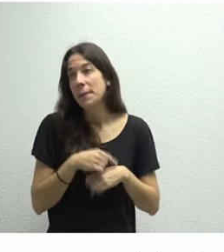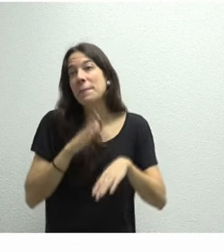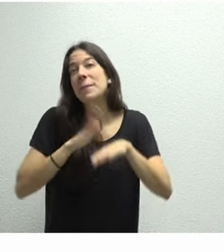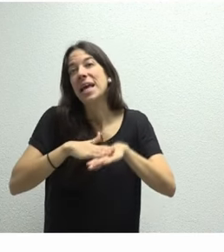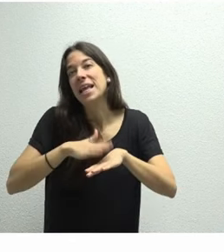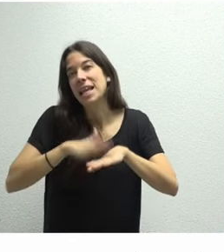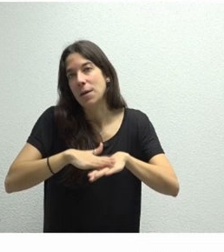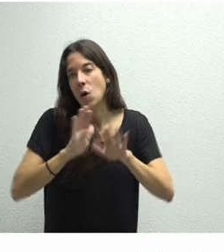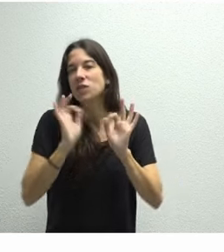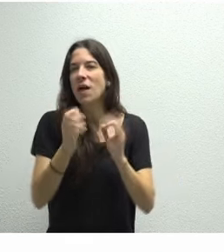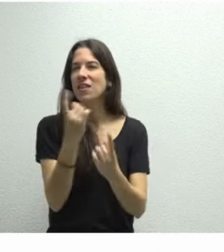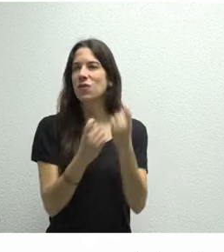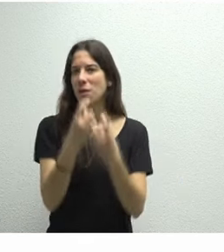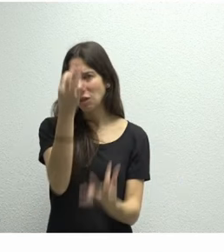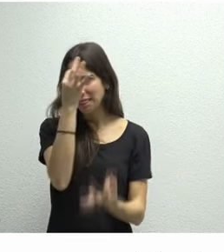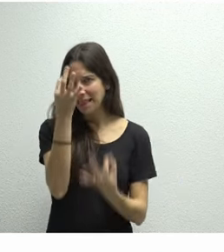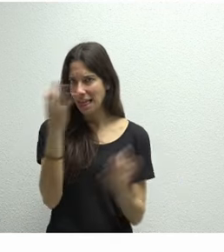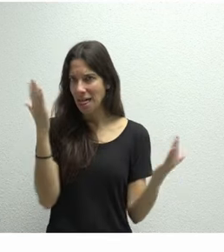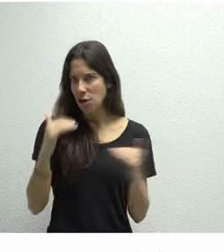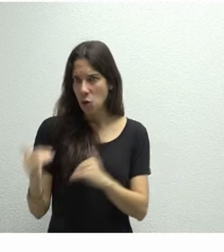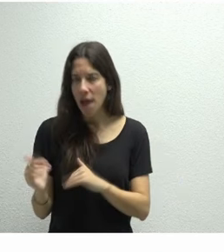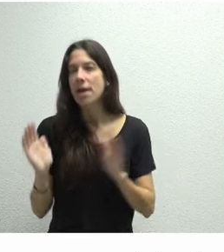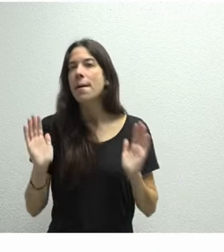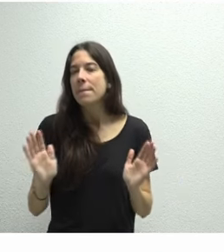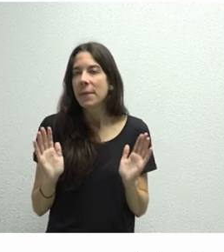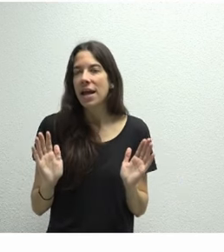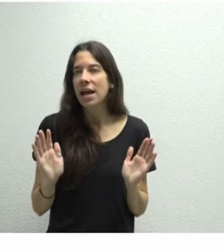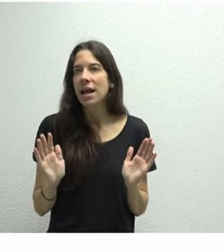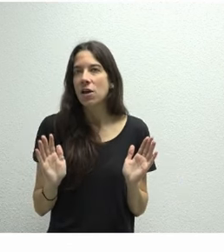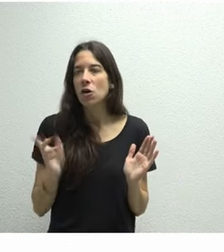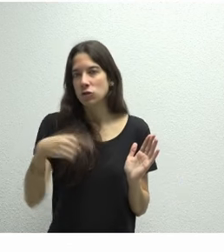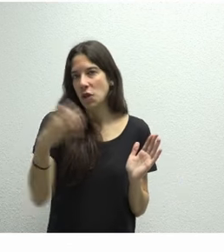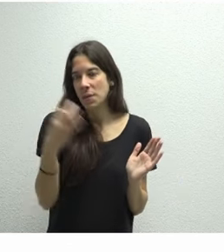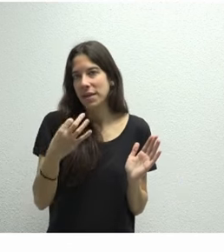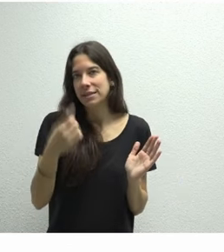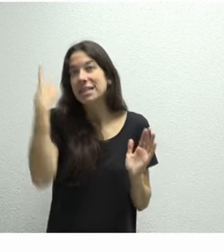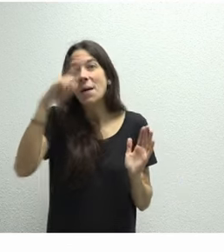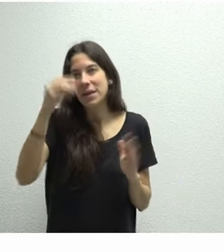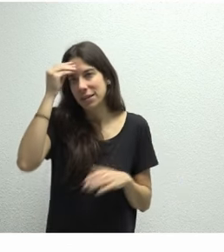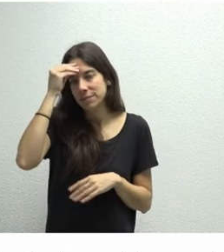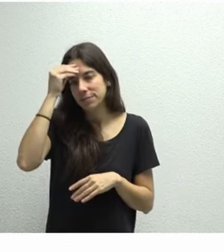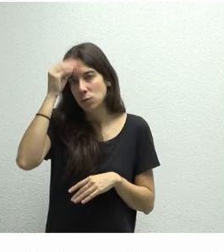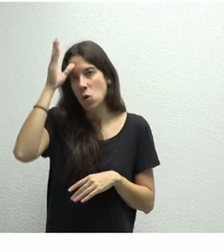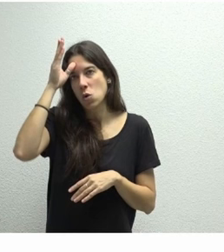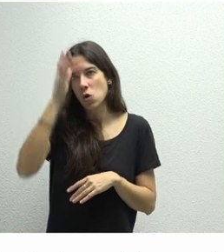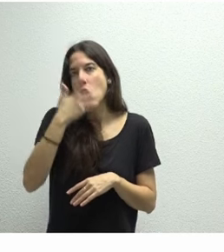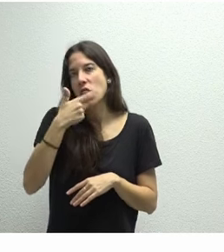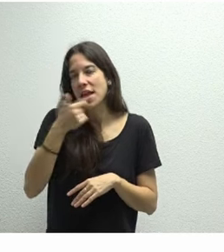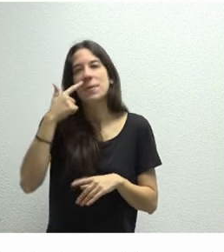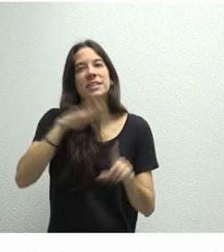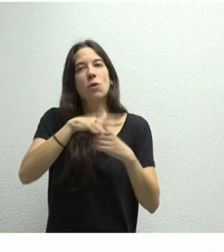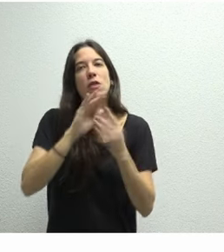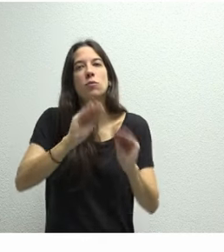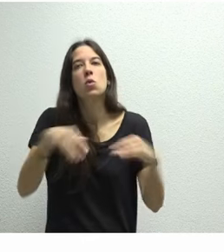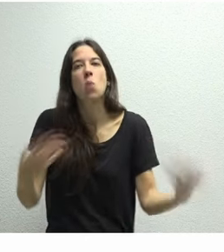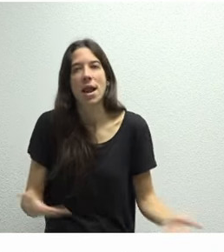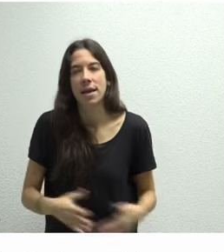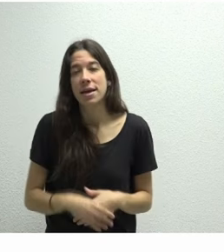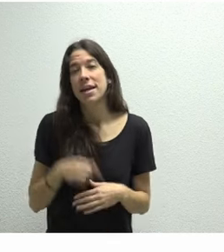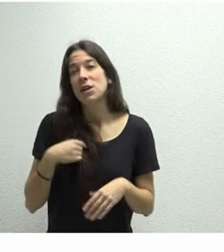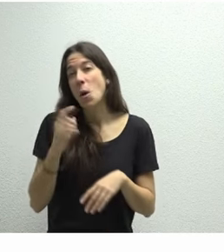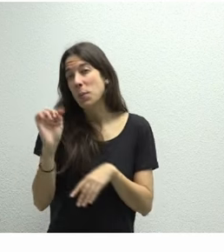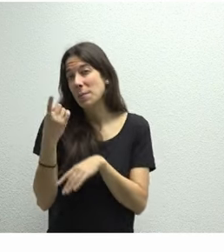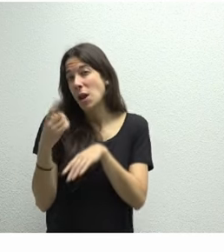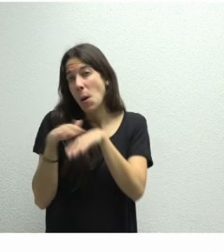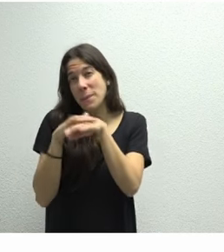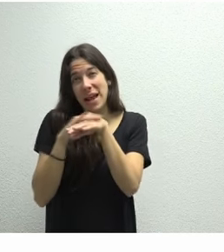información de de de cómo se implementan conocer Cuál era la situación en ellas Ya pido disculpas por varias razones una